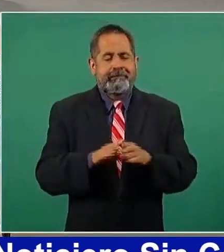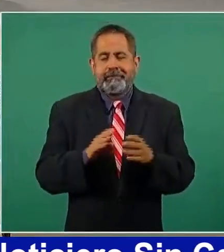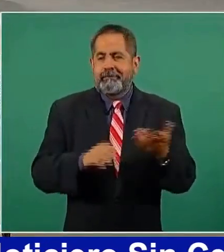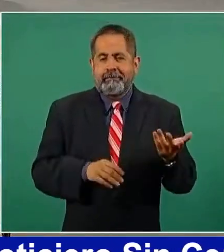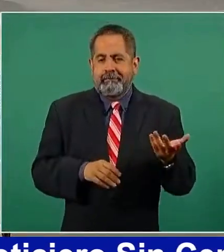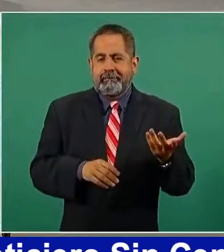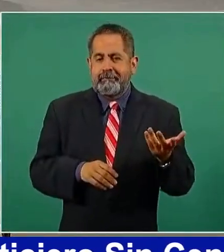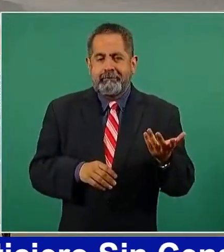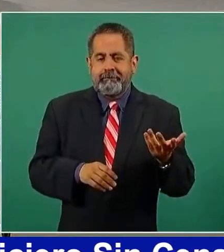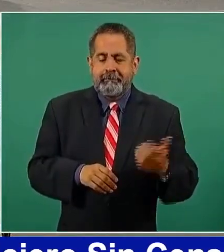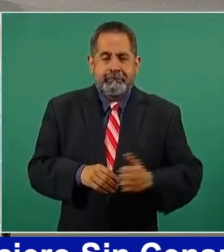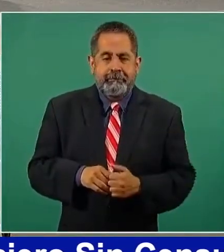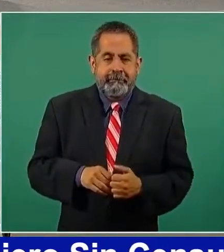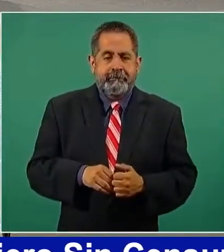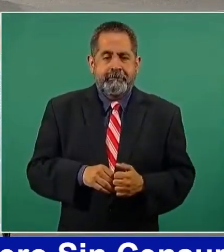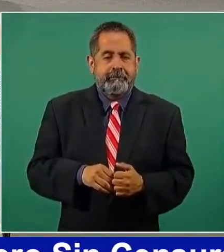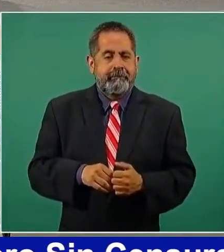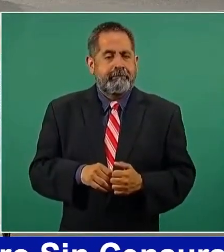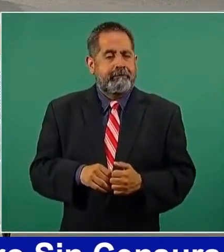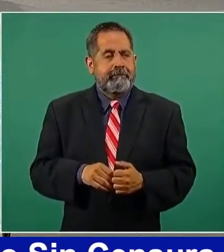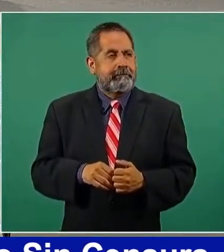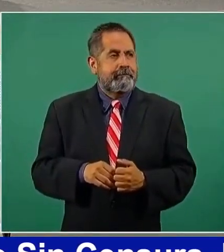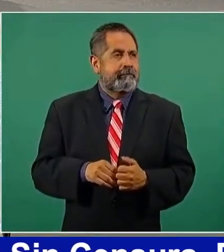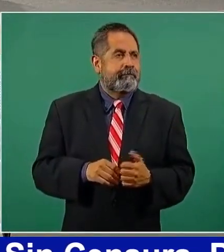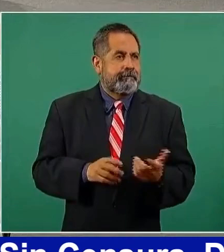como un asunto